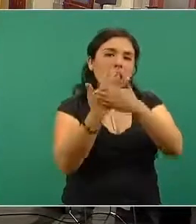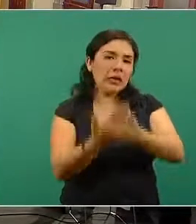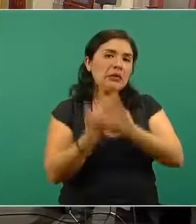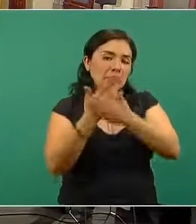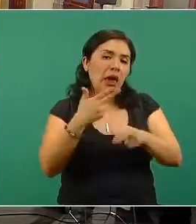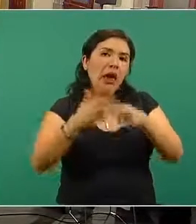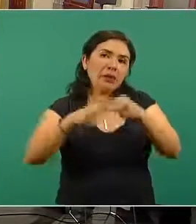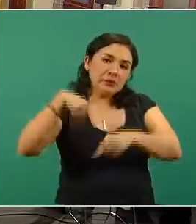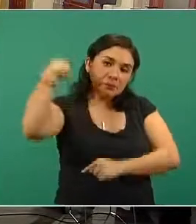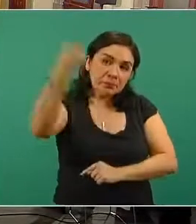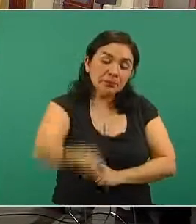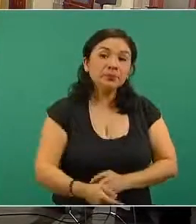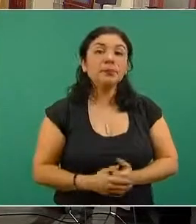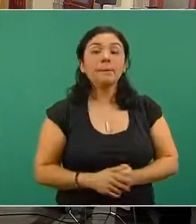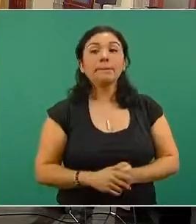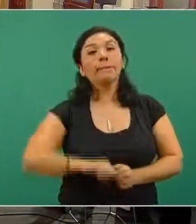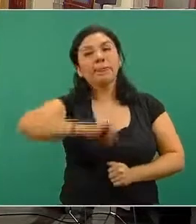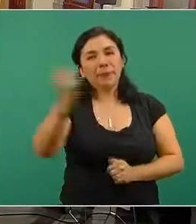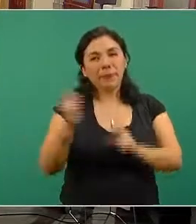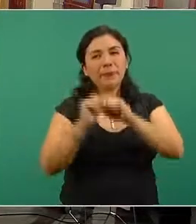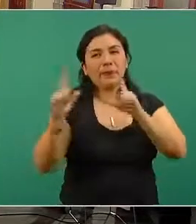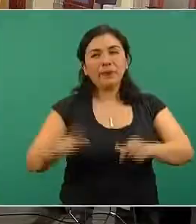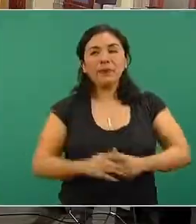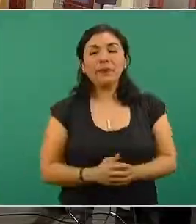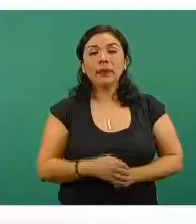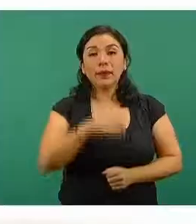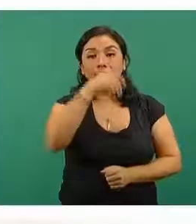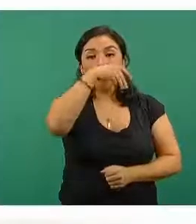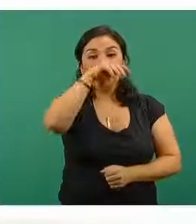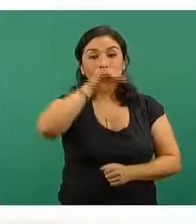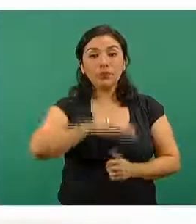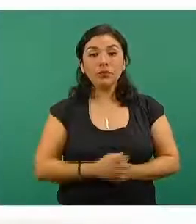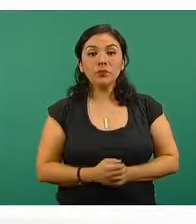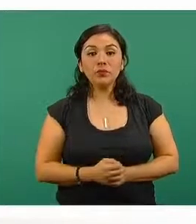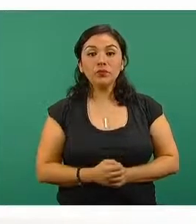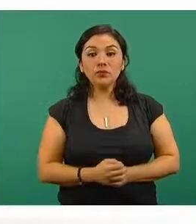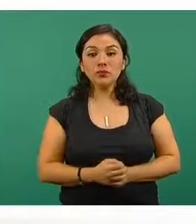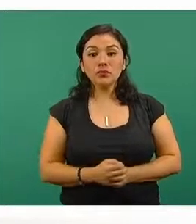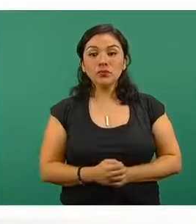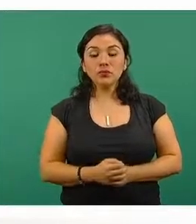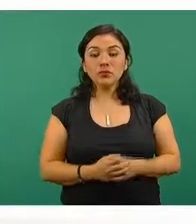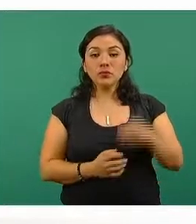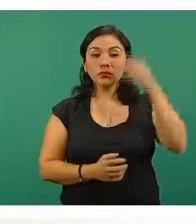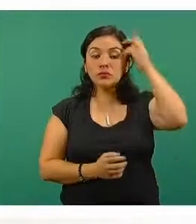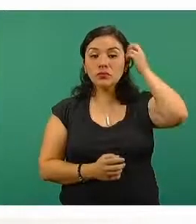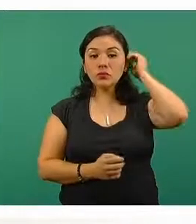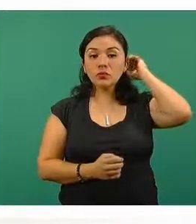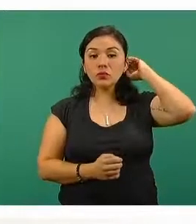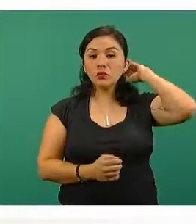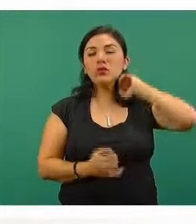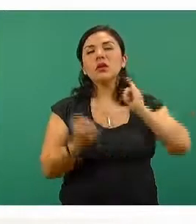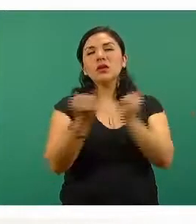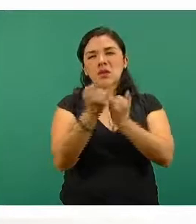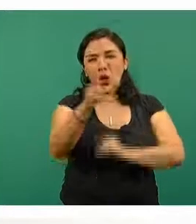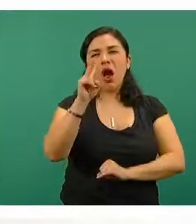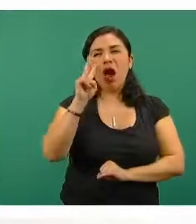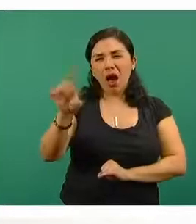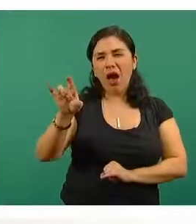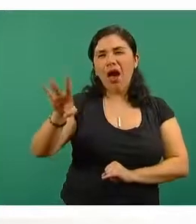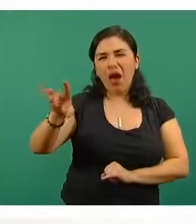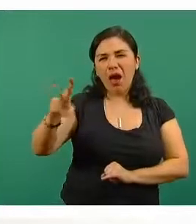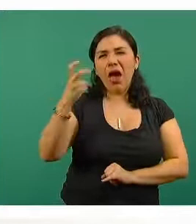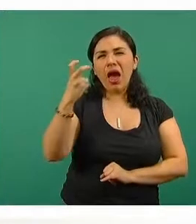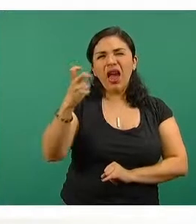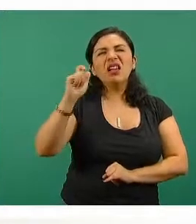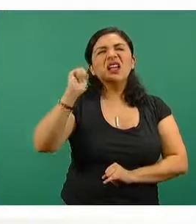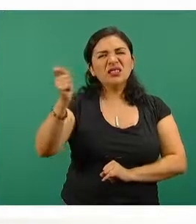avance de 0. La siguiente, por favor. Y también ya también están familiarizados con